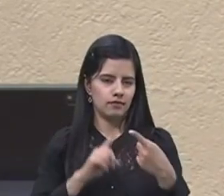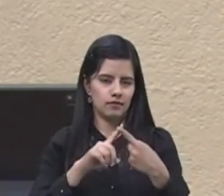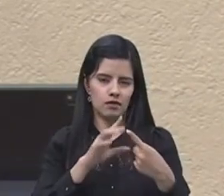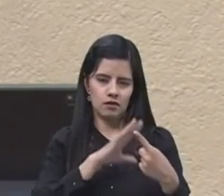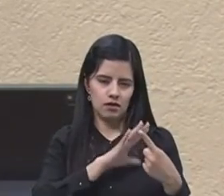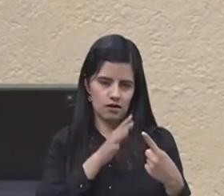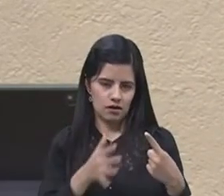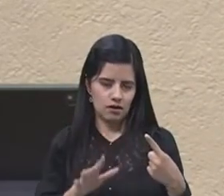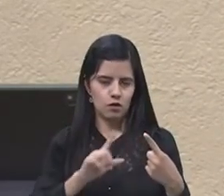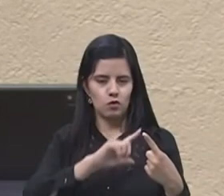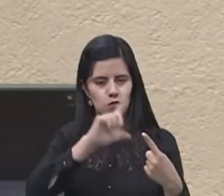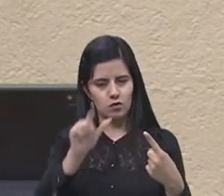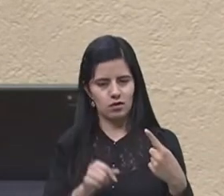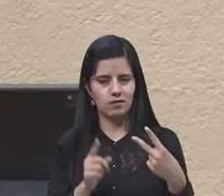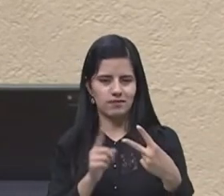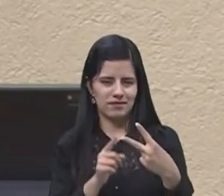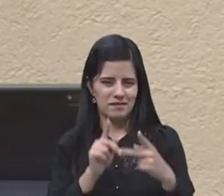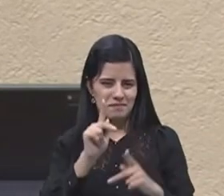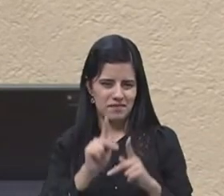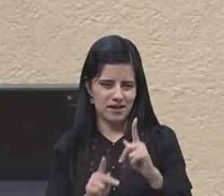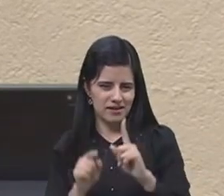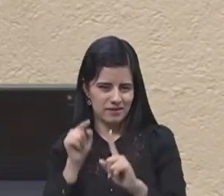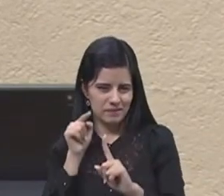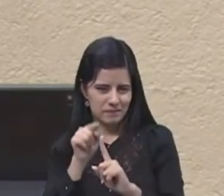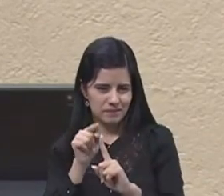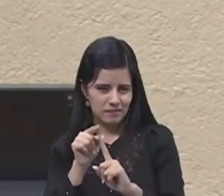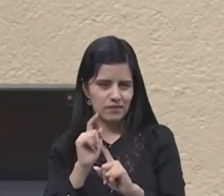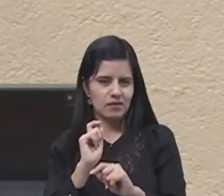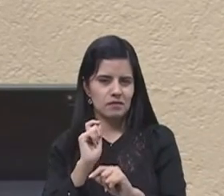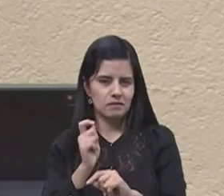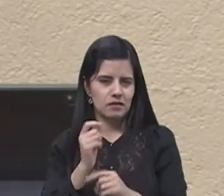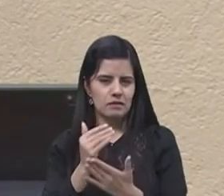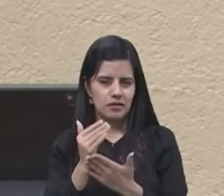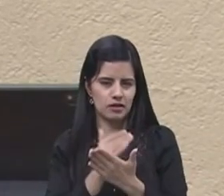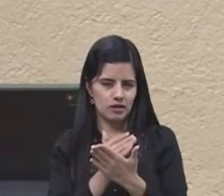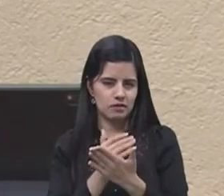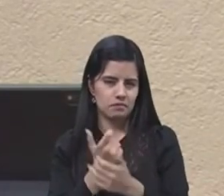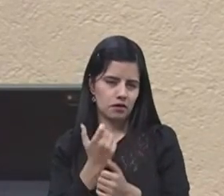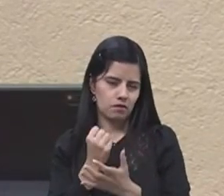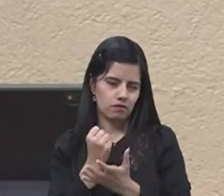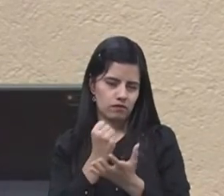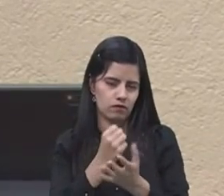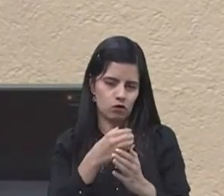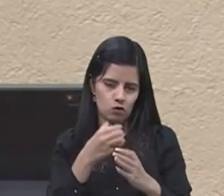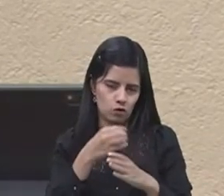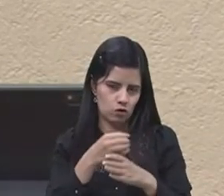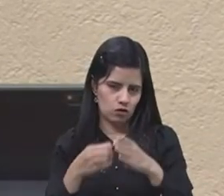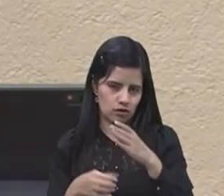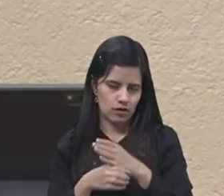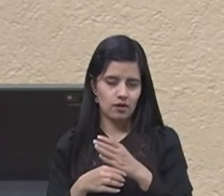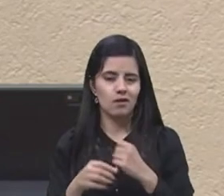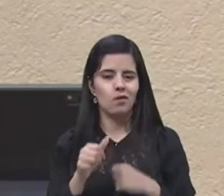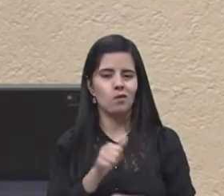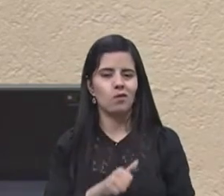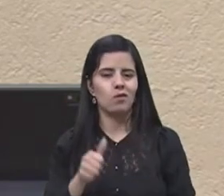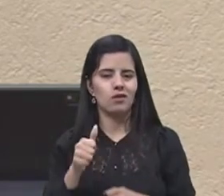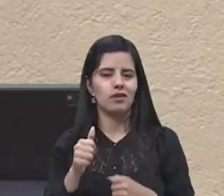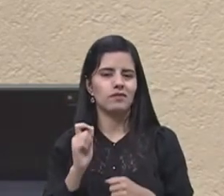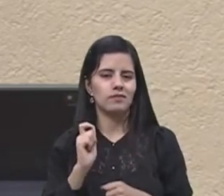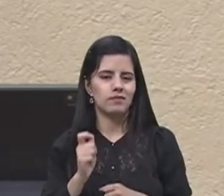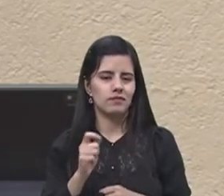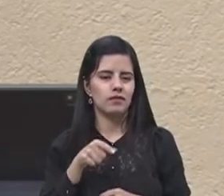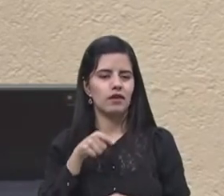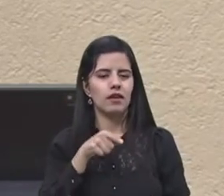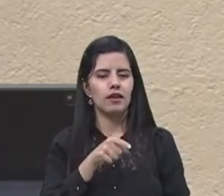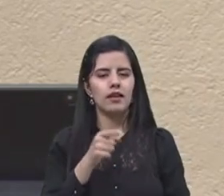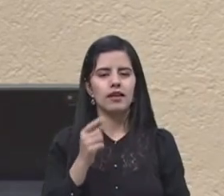plurinominales. Bastante completa la iniciativa que ha propuesto el presidente de México y que no se ha presentado todavía a la Cámara de Diputados,